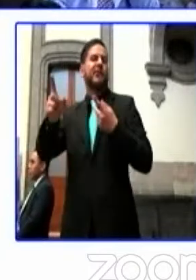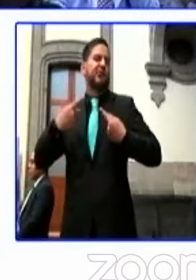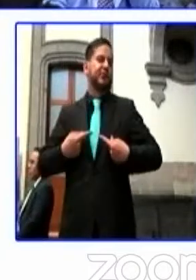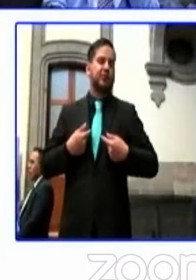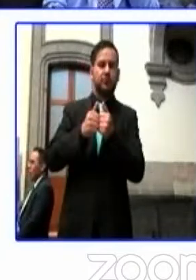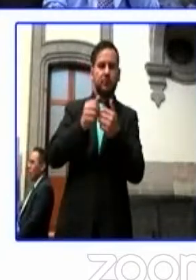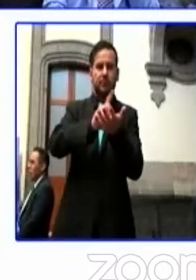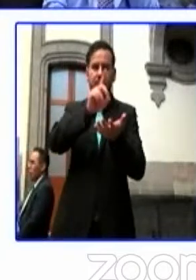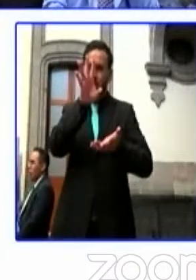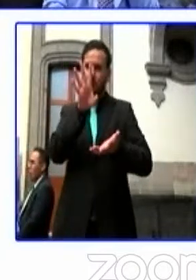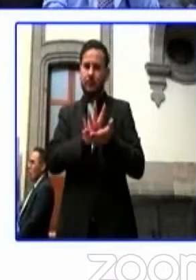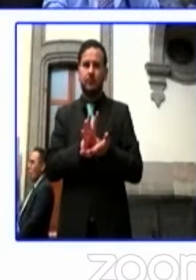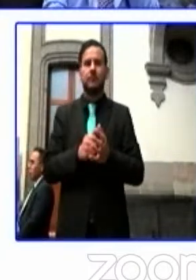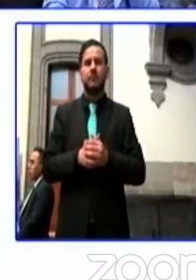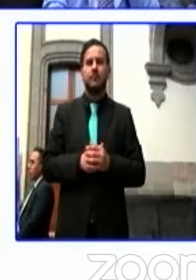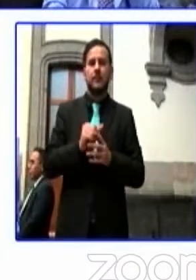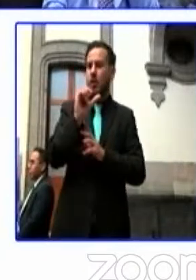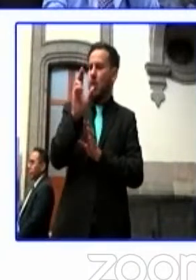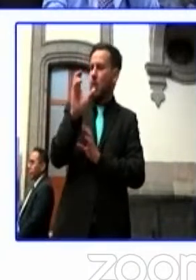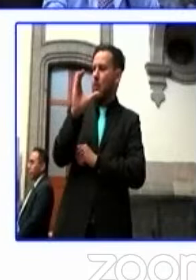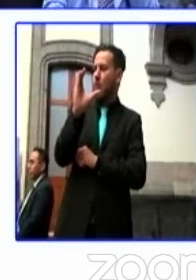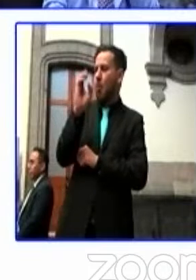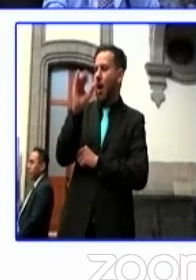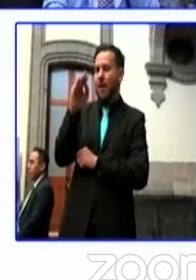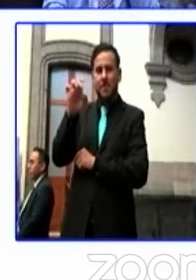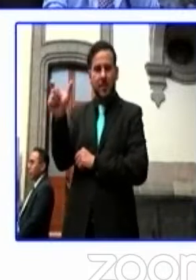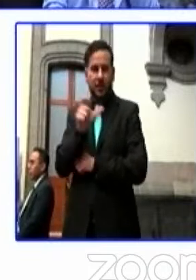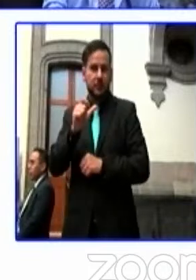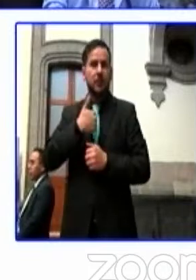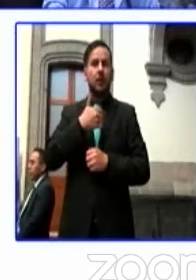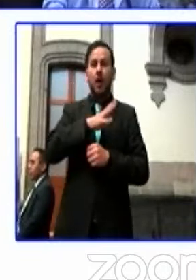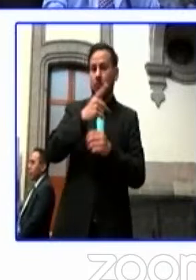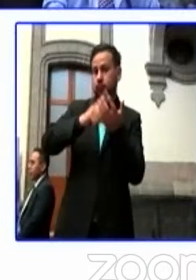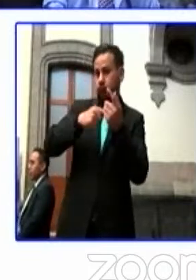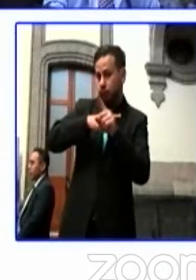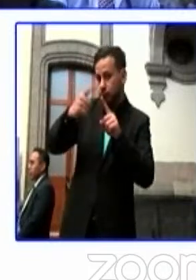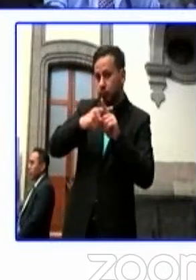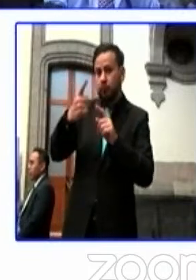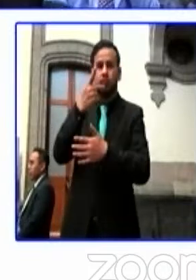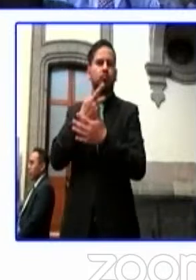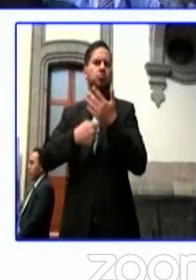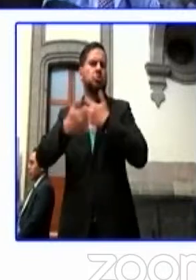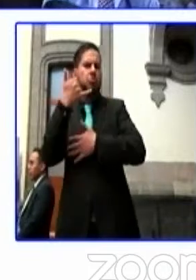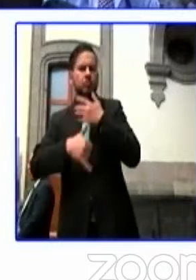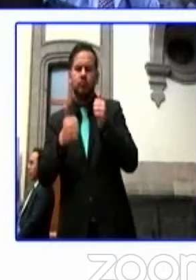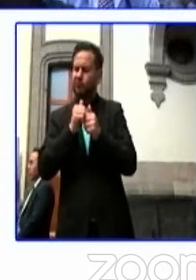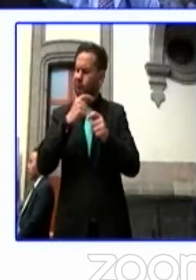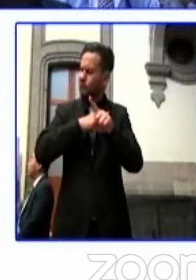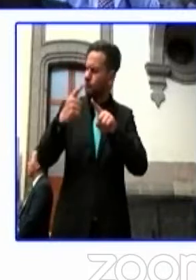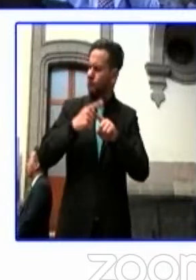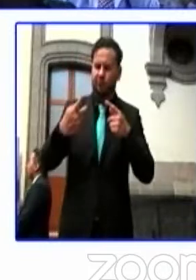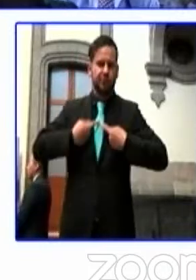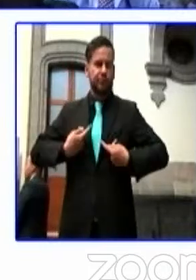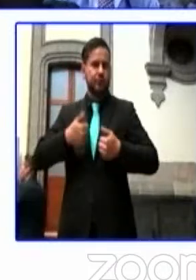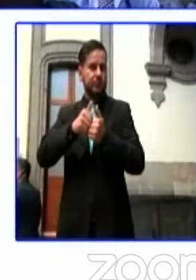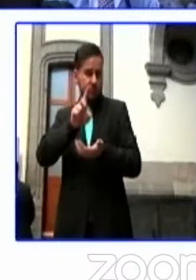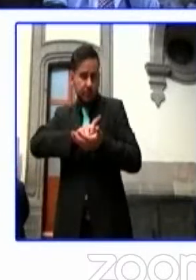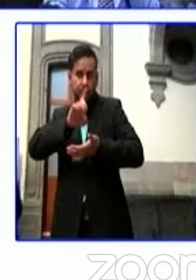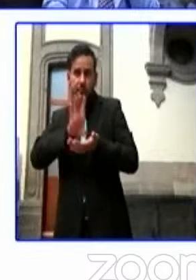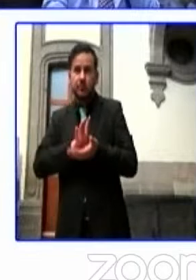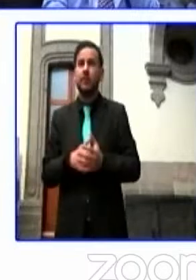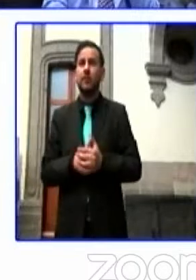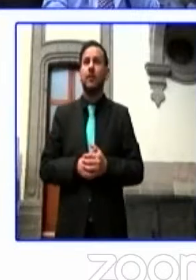con Discapacidad, COAMEX, y responsable de los proyectos promoviendo los derechos laborales de las personas con